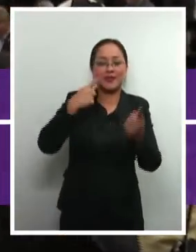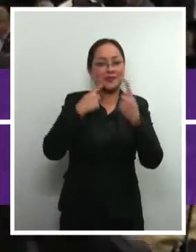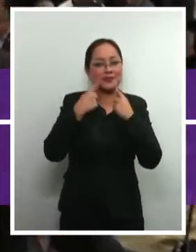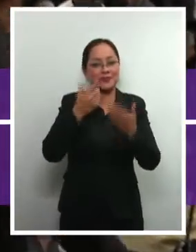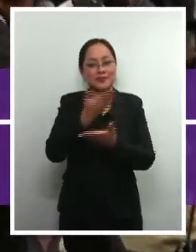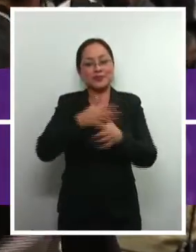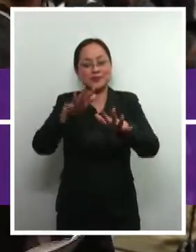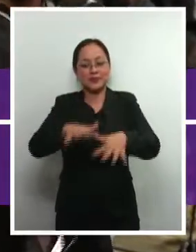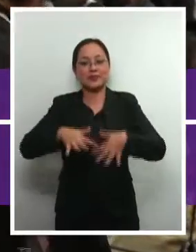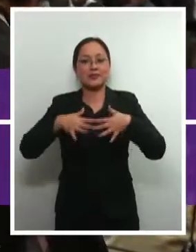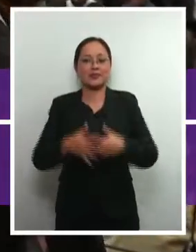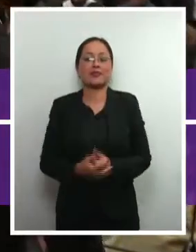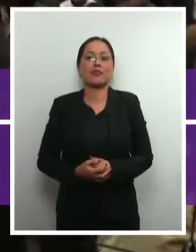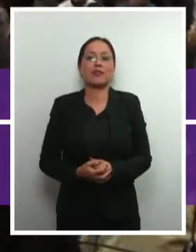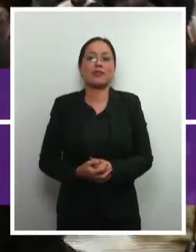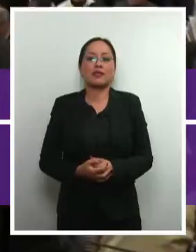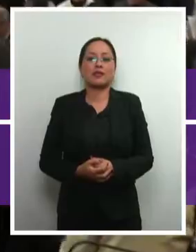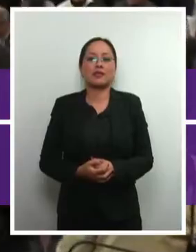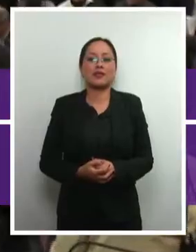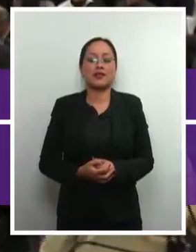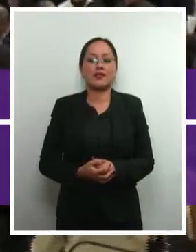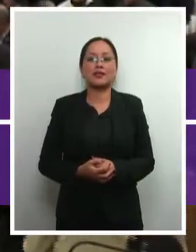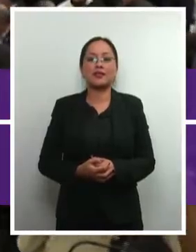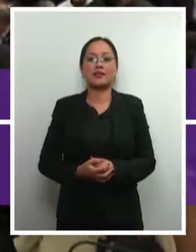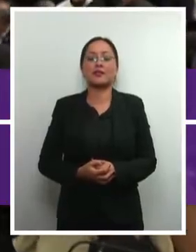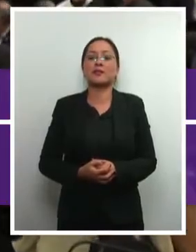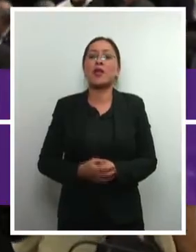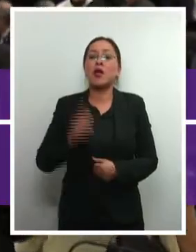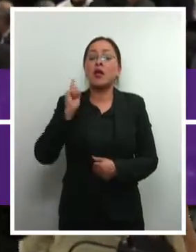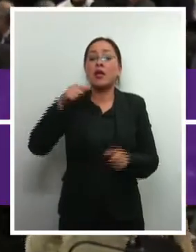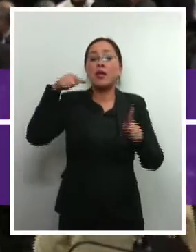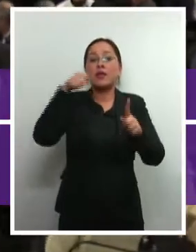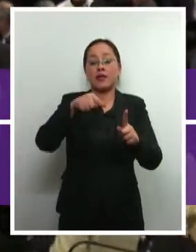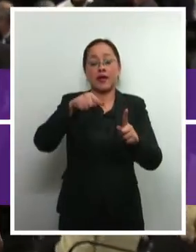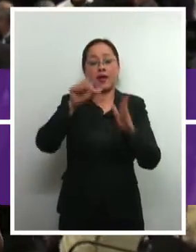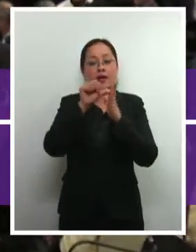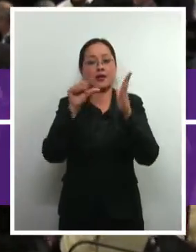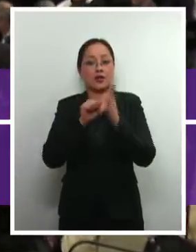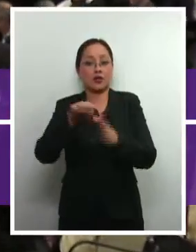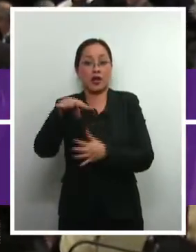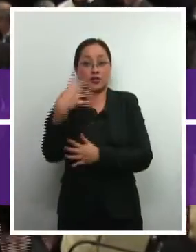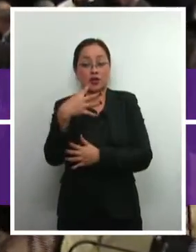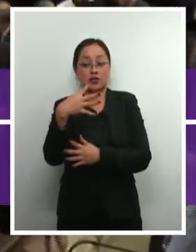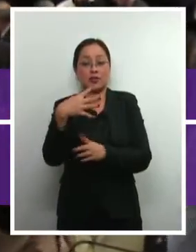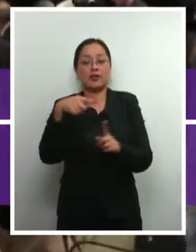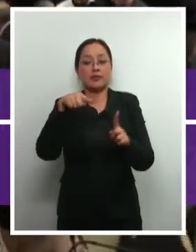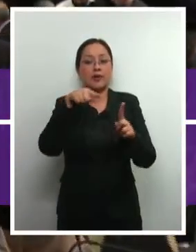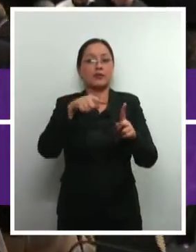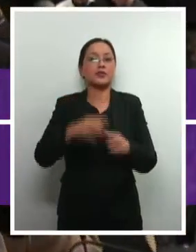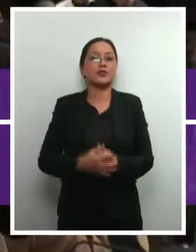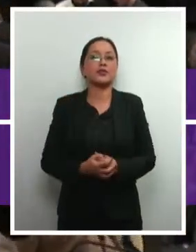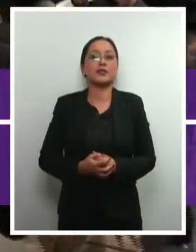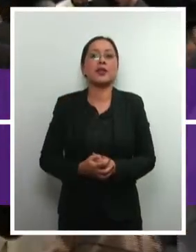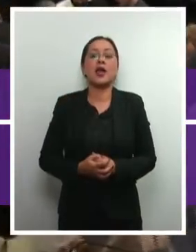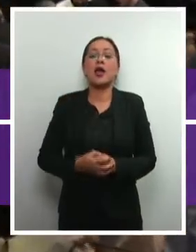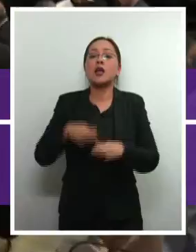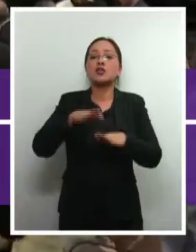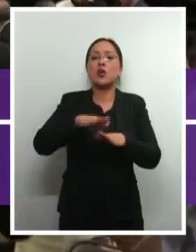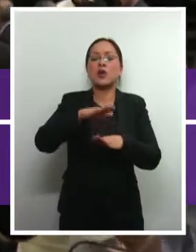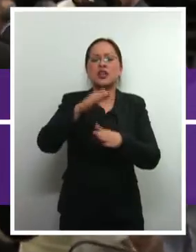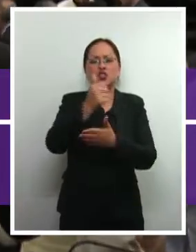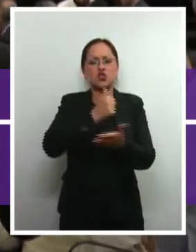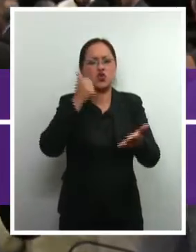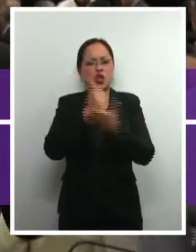consideración del Pleno. Hay que señalar que en relación a este artículo 14 habla sobre la ciudad